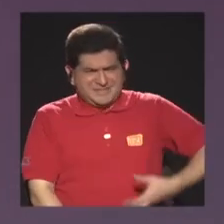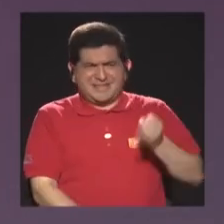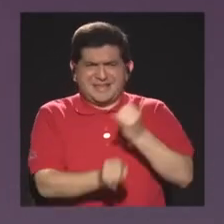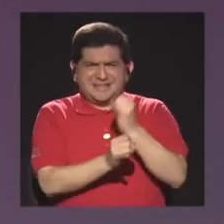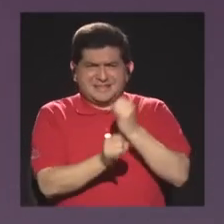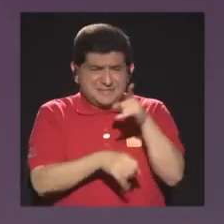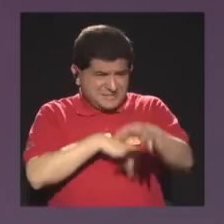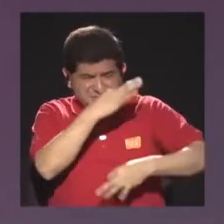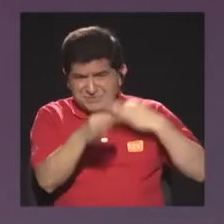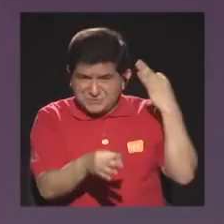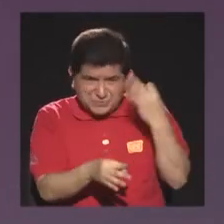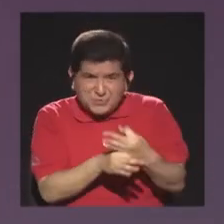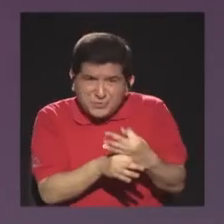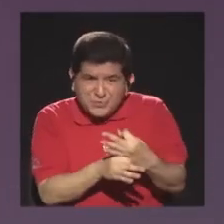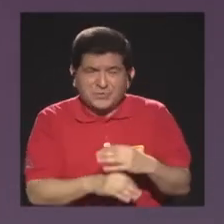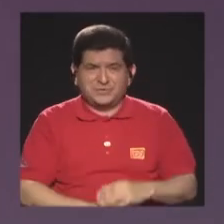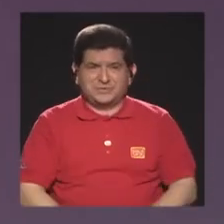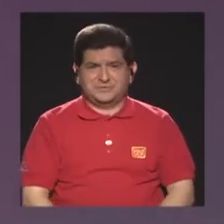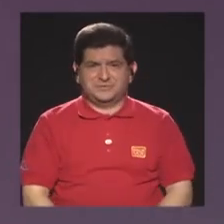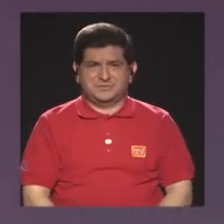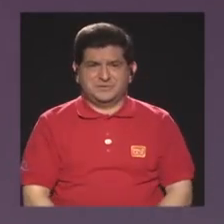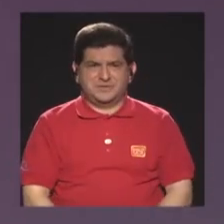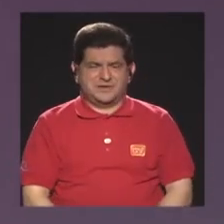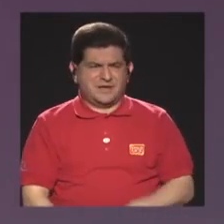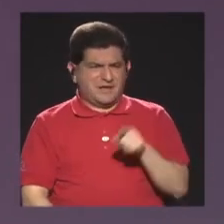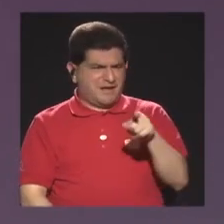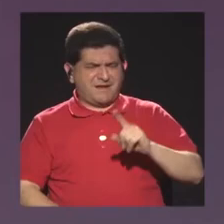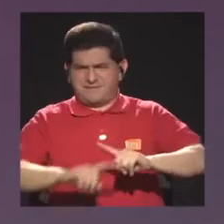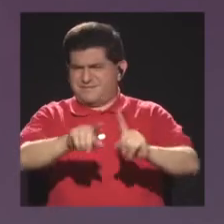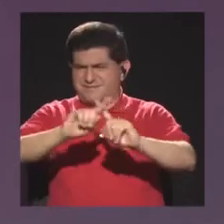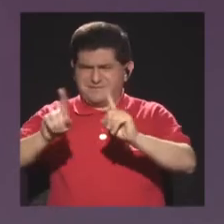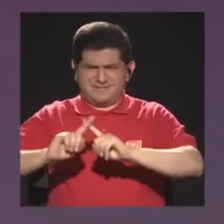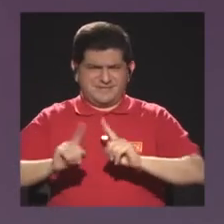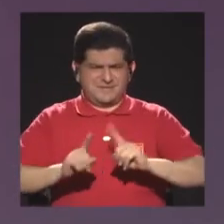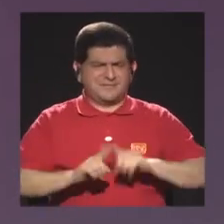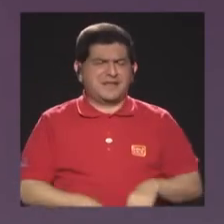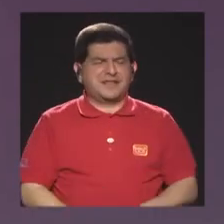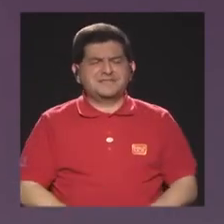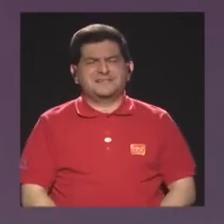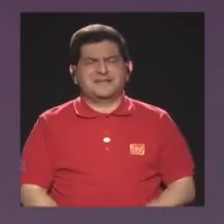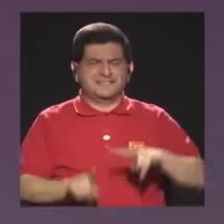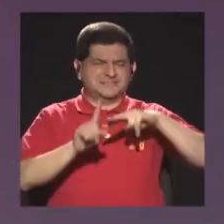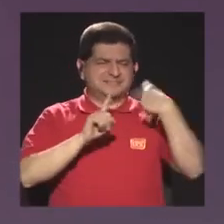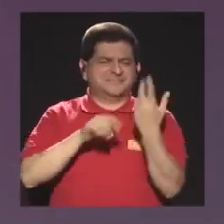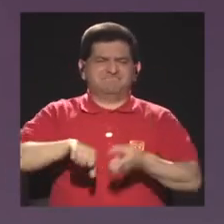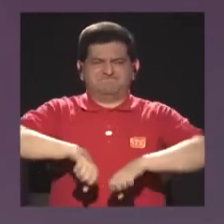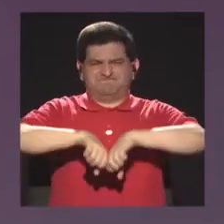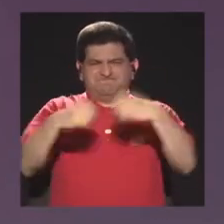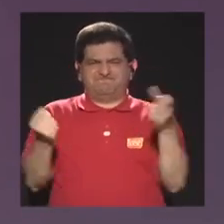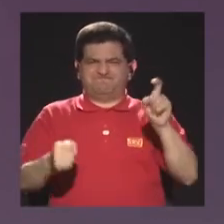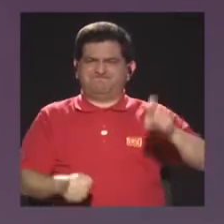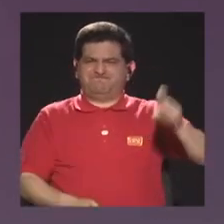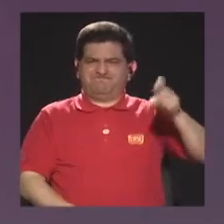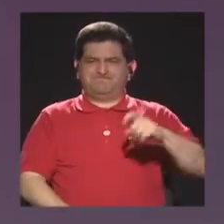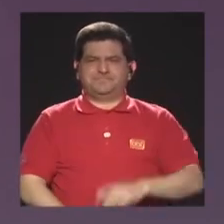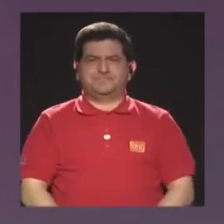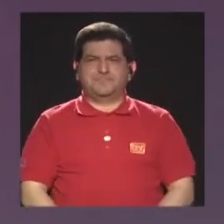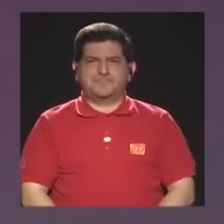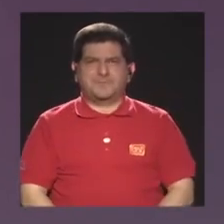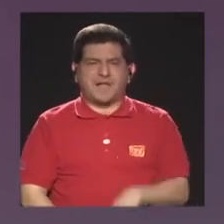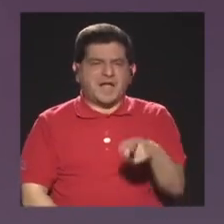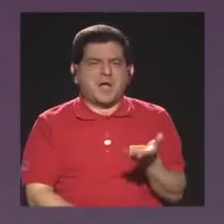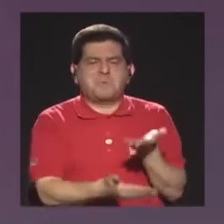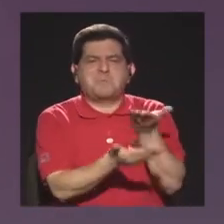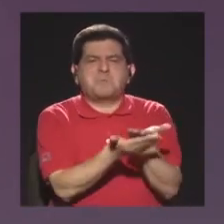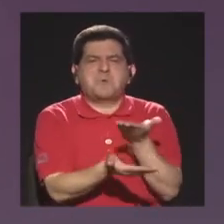institución como esta, en donde hay muchos paradigmas que romper, ¿verdad? Y entonces, andaba una